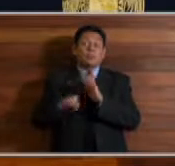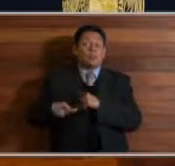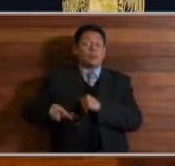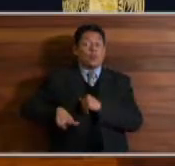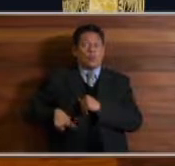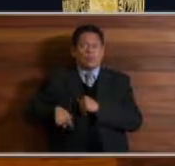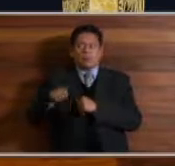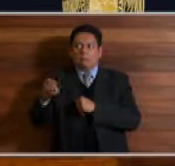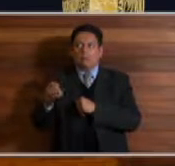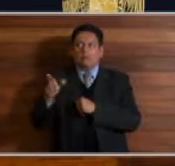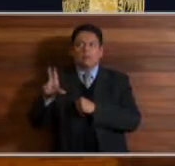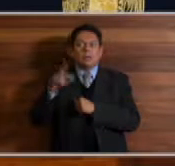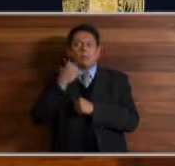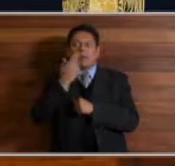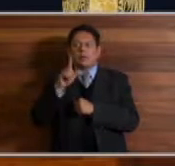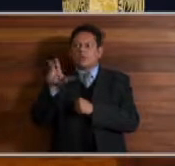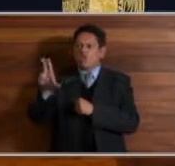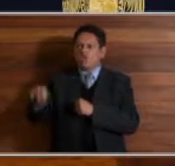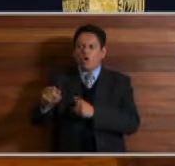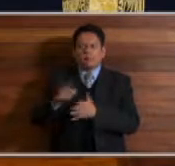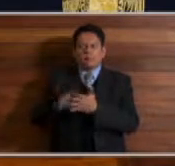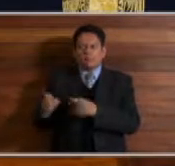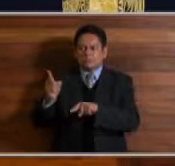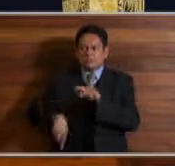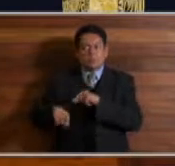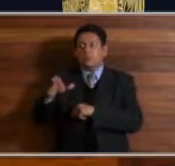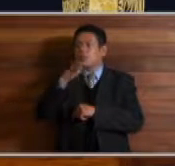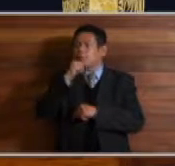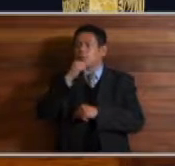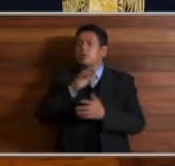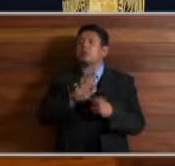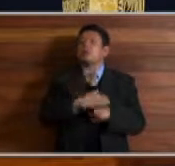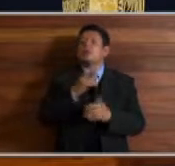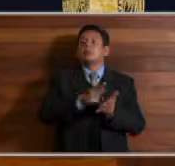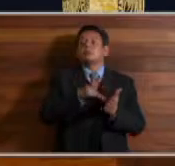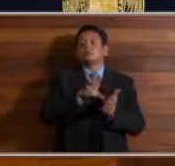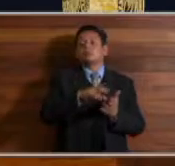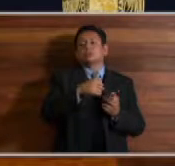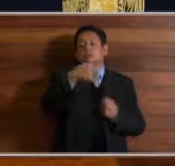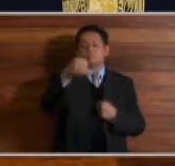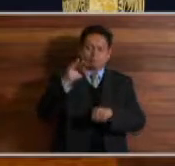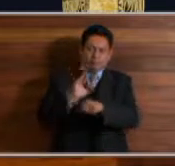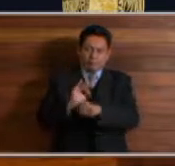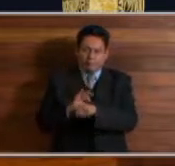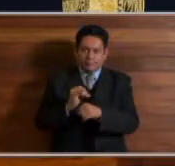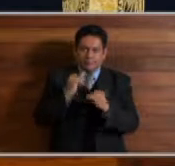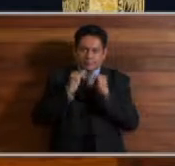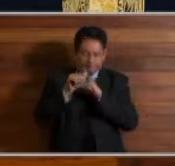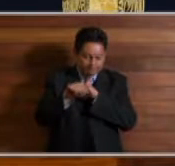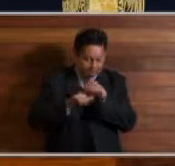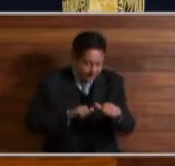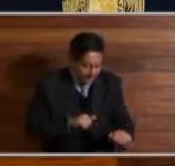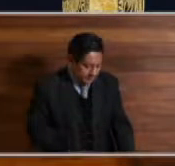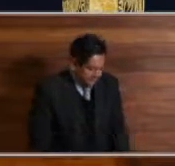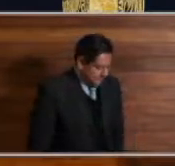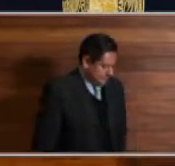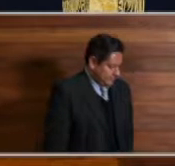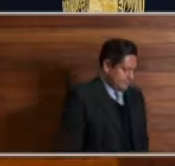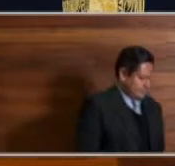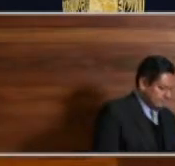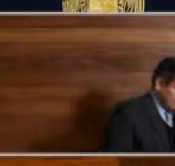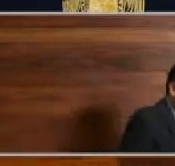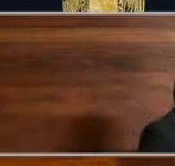del voto, los derechos de elegir, la discusión ahora sobre los candidatos independientes,